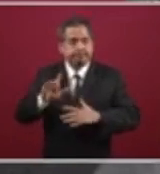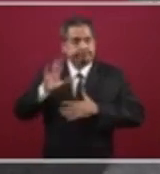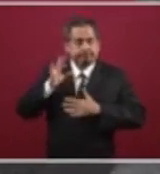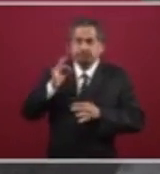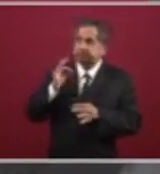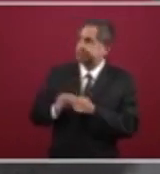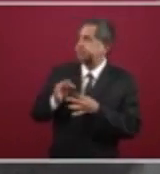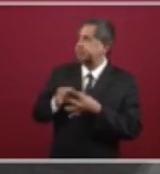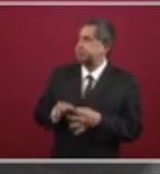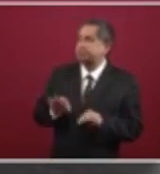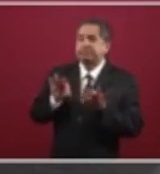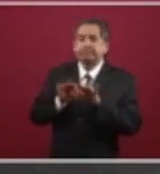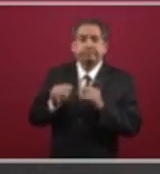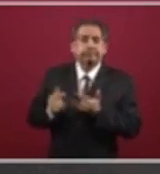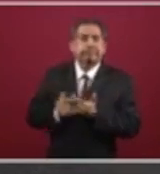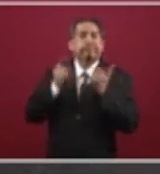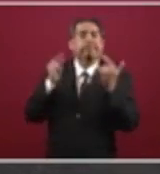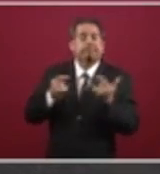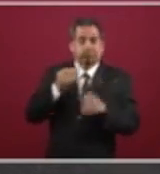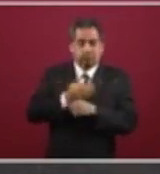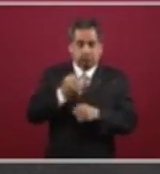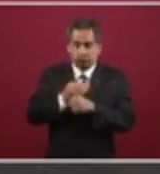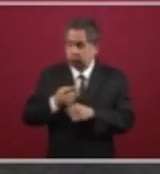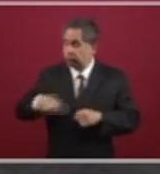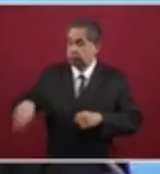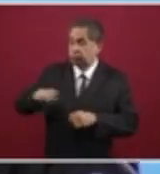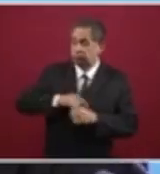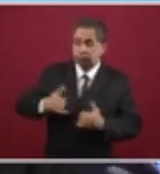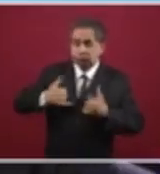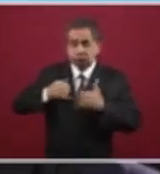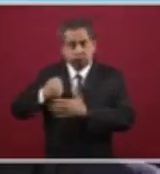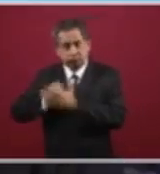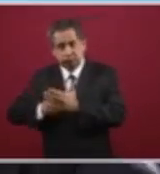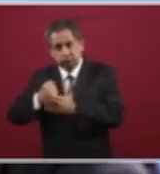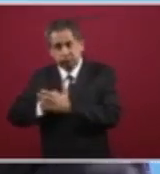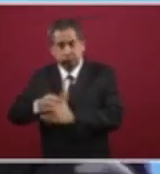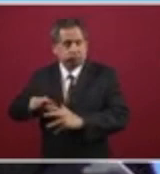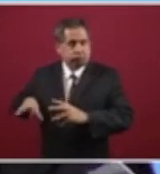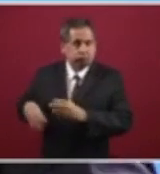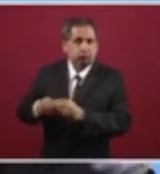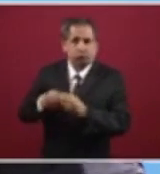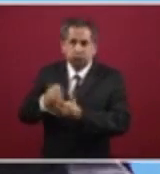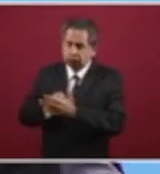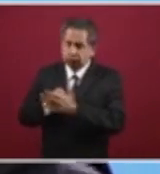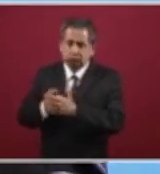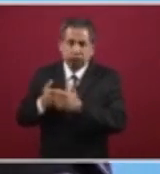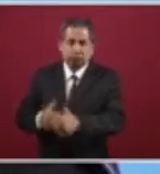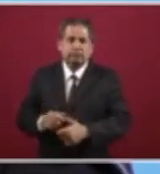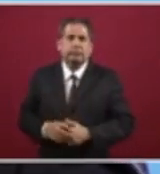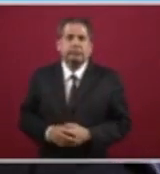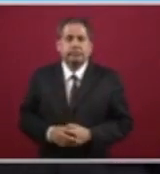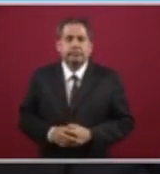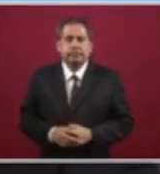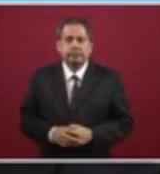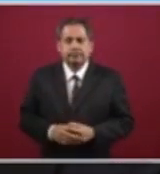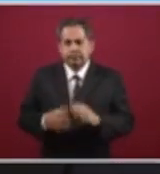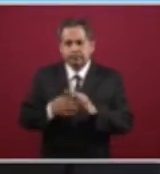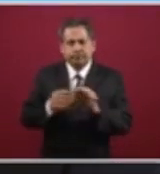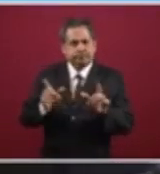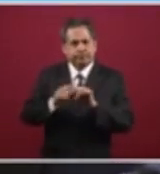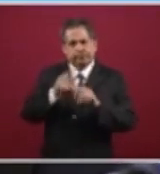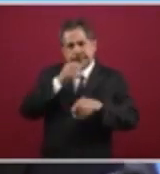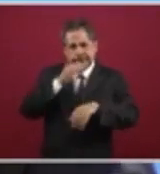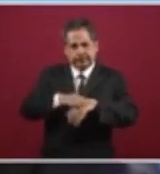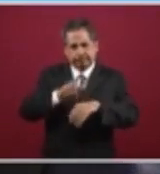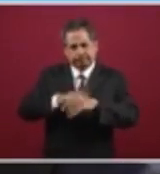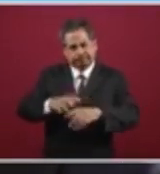histórico, una reivindicación de las luchas que nos anteceden. Y aquí quiero hacer un breve paréntesis